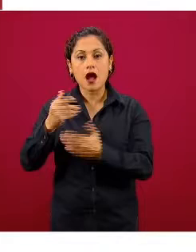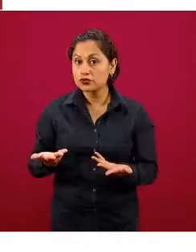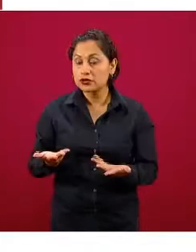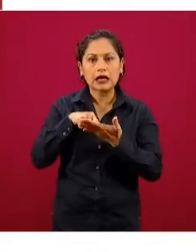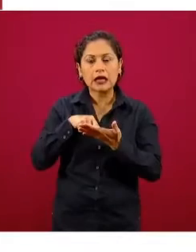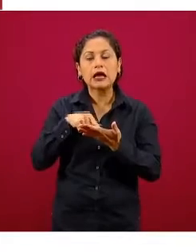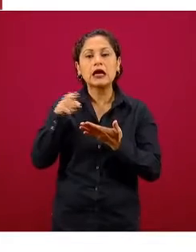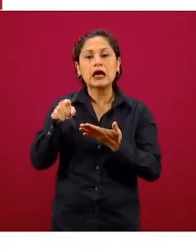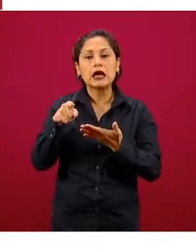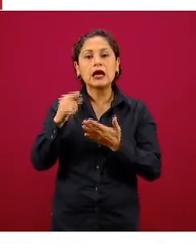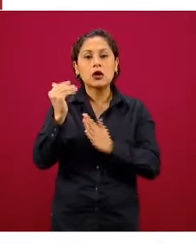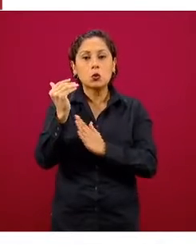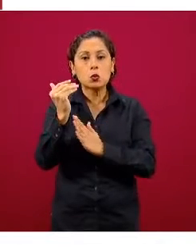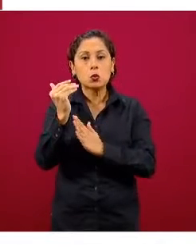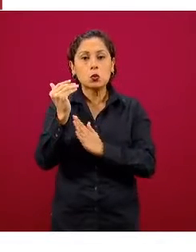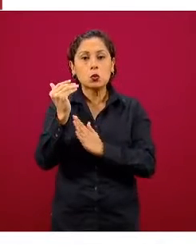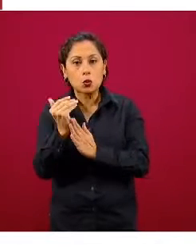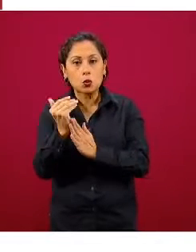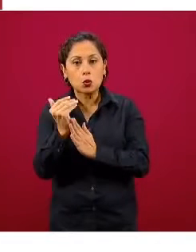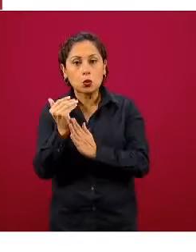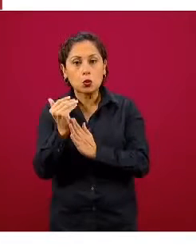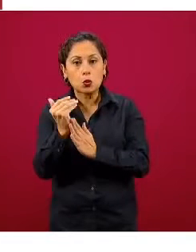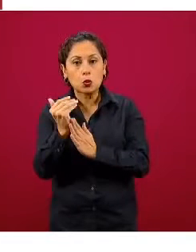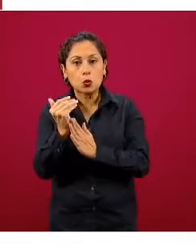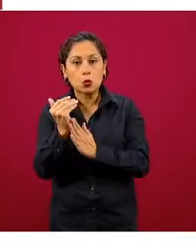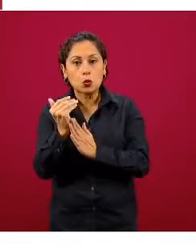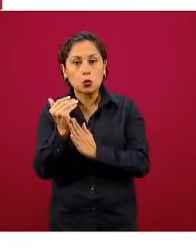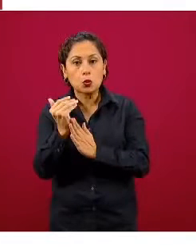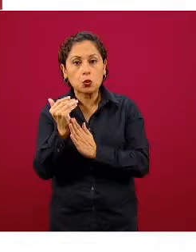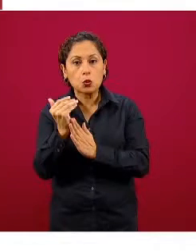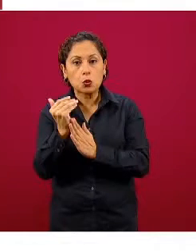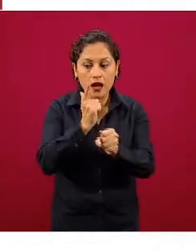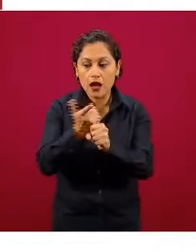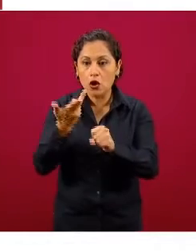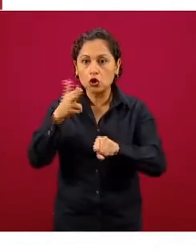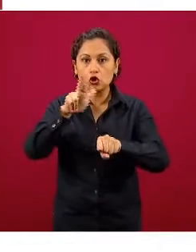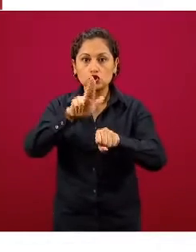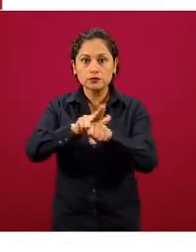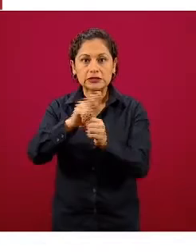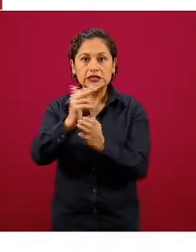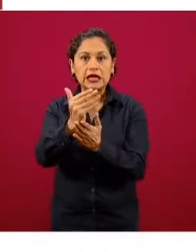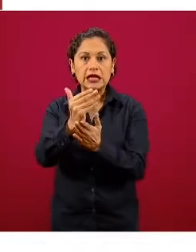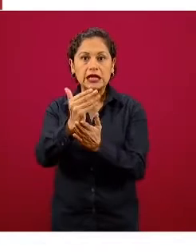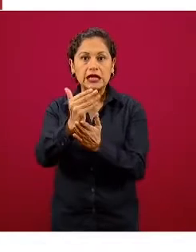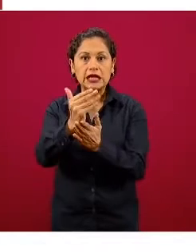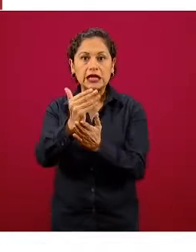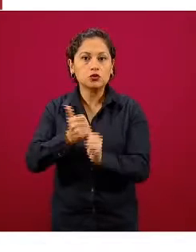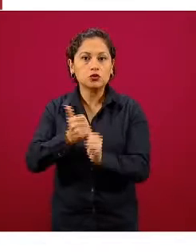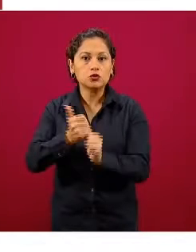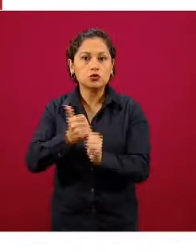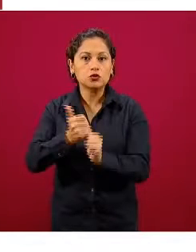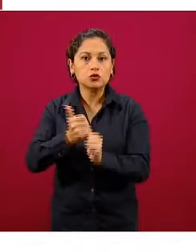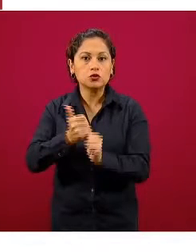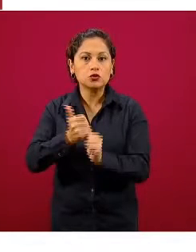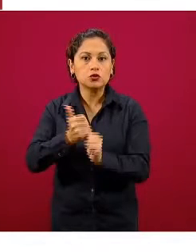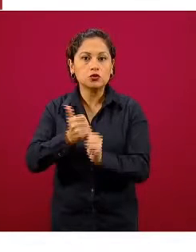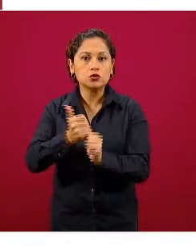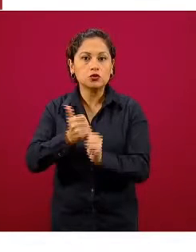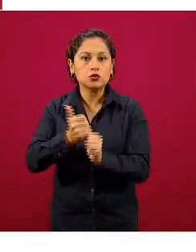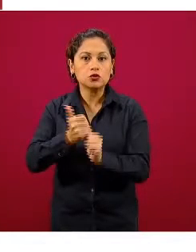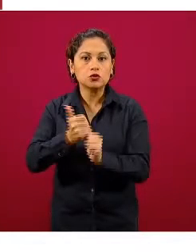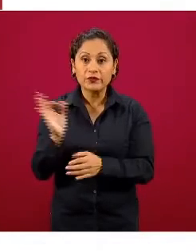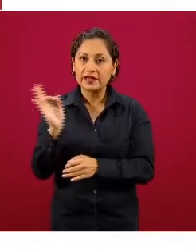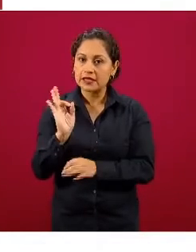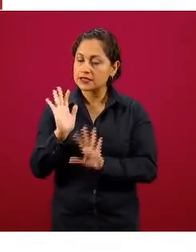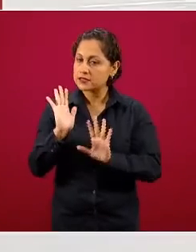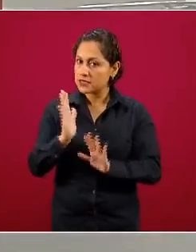aplanando la curva en las hospitalizaciones, pero sí es un dato real que estamos reflejando, y si esto es consistente para